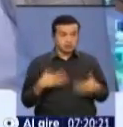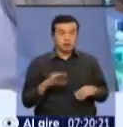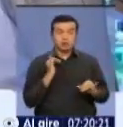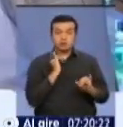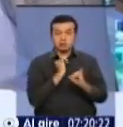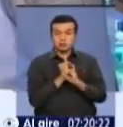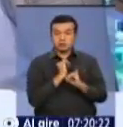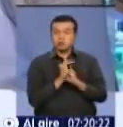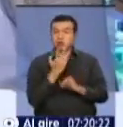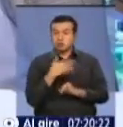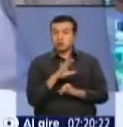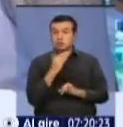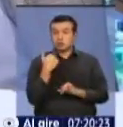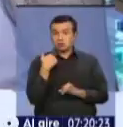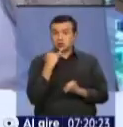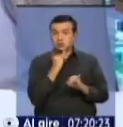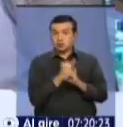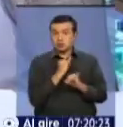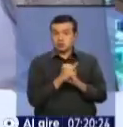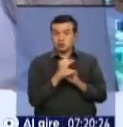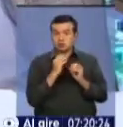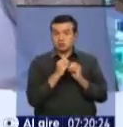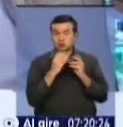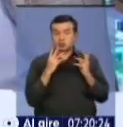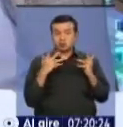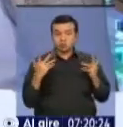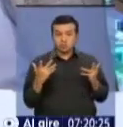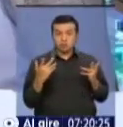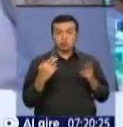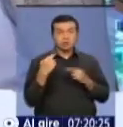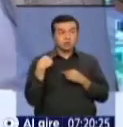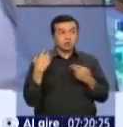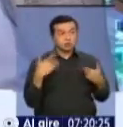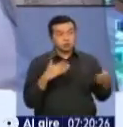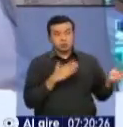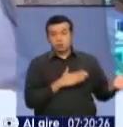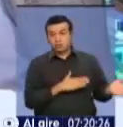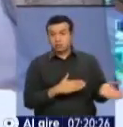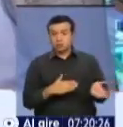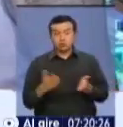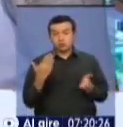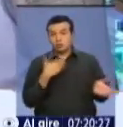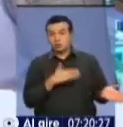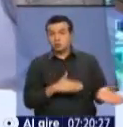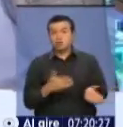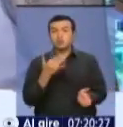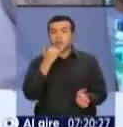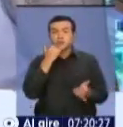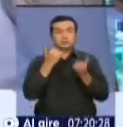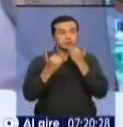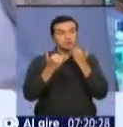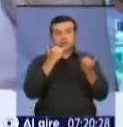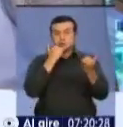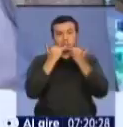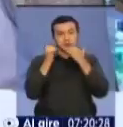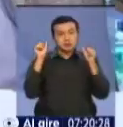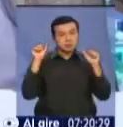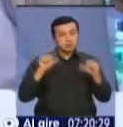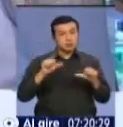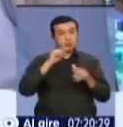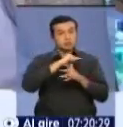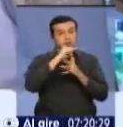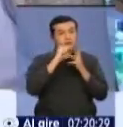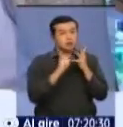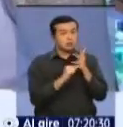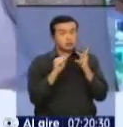institucionalidad creada. Ahí no hay una sobreposición de funciones que termina siendo ineficiente, ineficaz